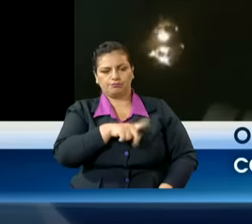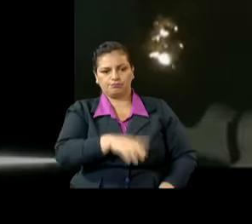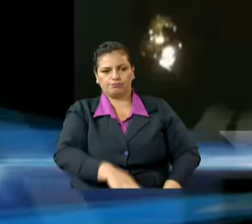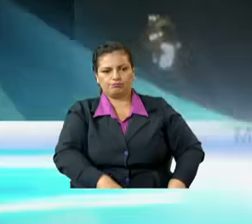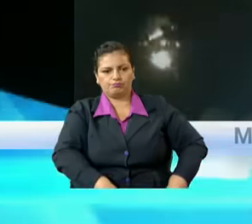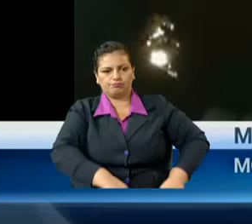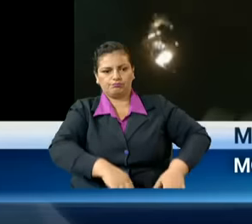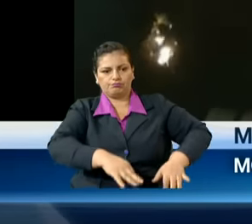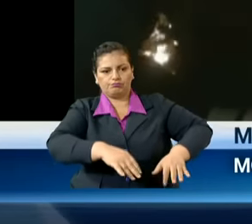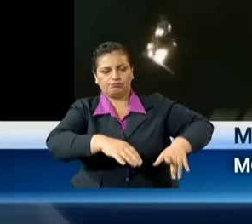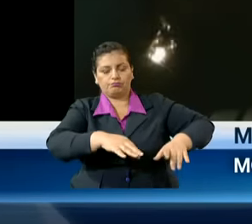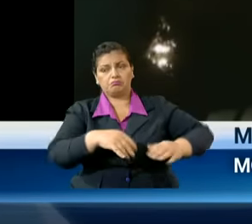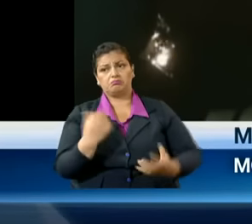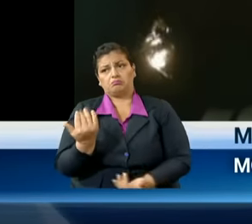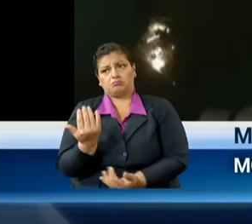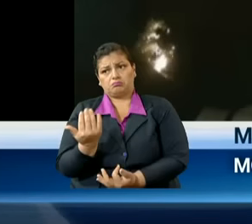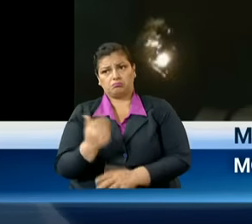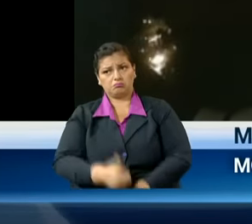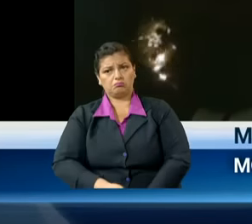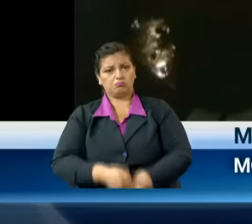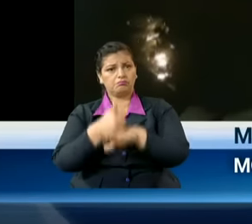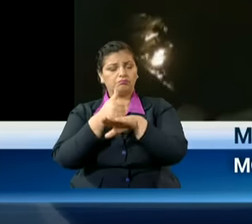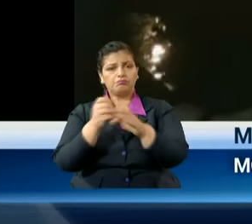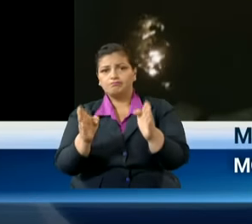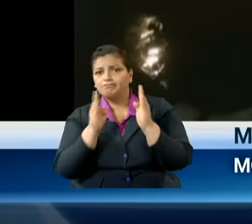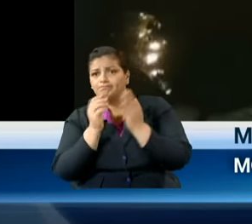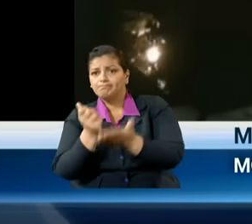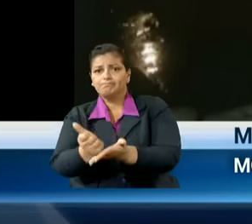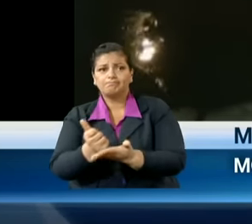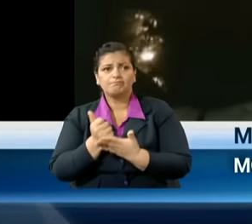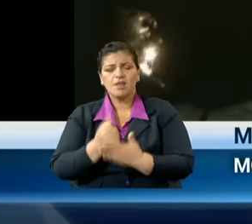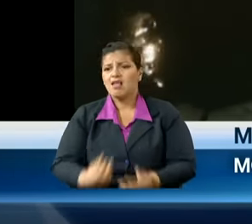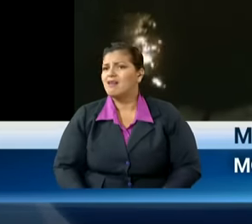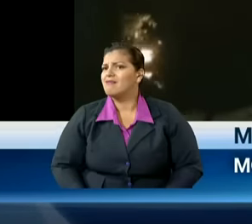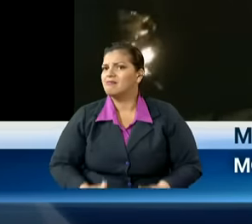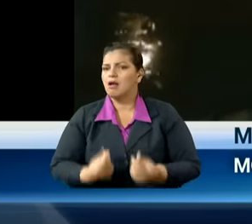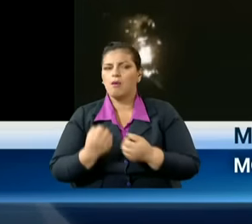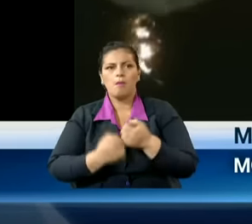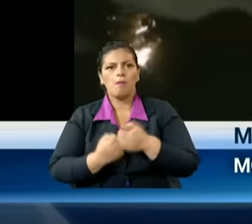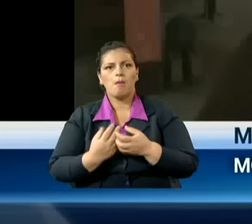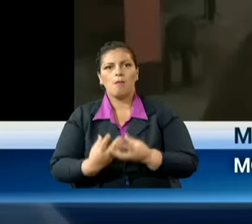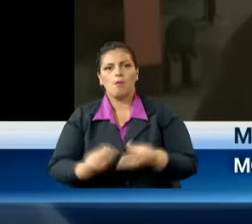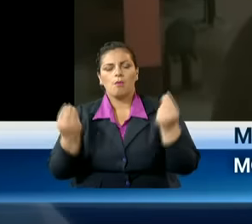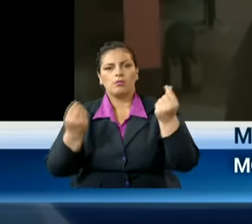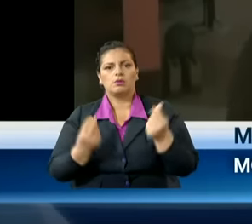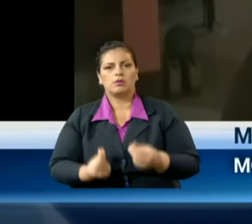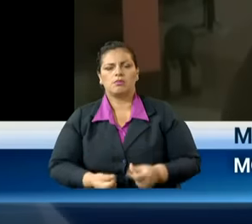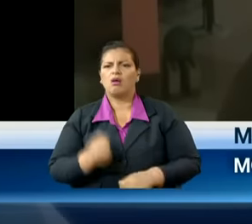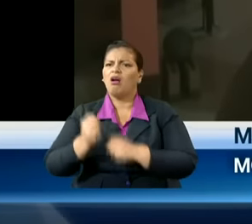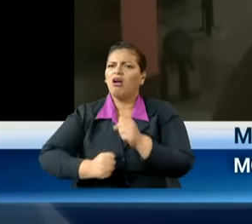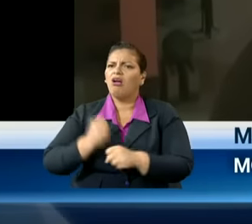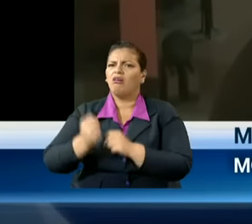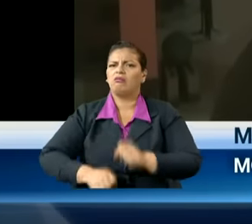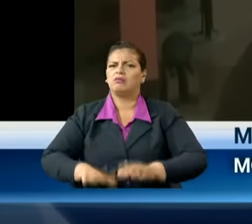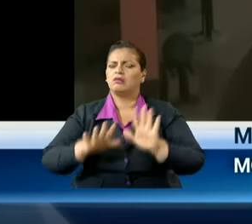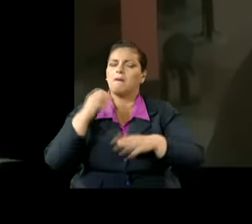las autoridades tomen una medida, pero ya para que nos solucionen. Son 10 años que vivimos en esto. Estamos en la parte ya